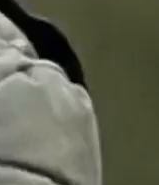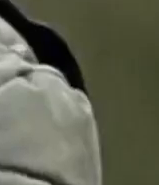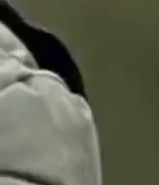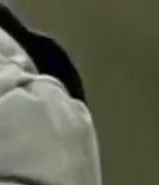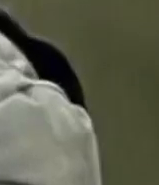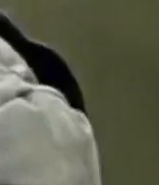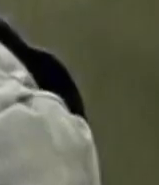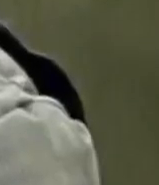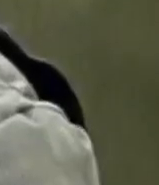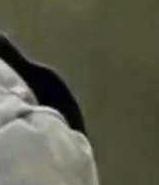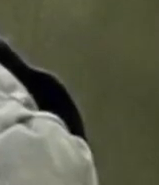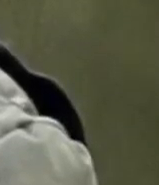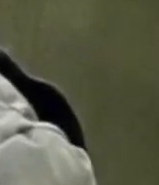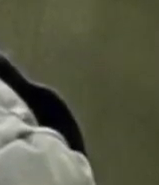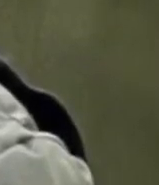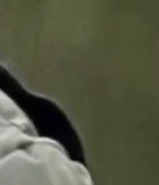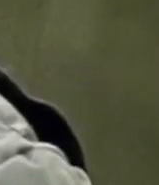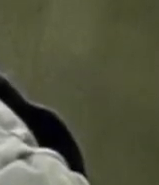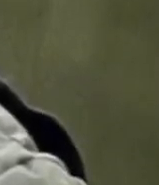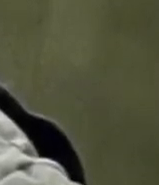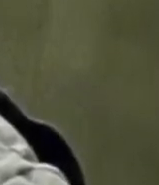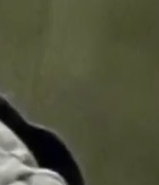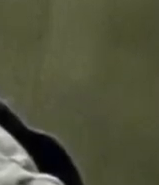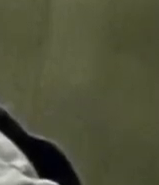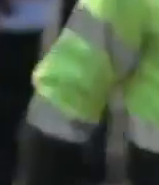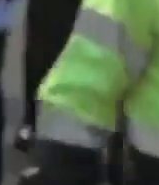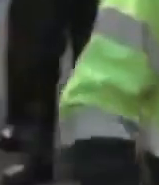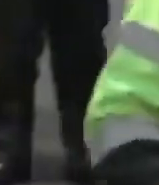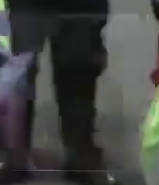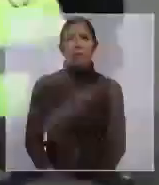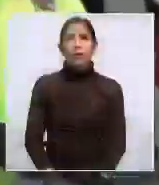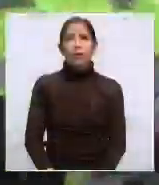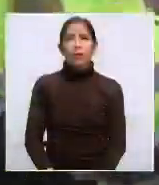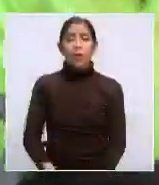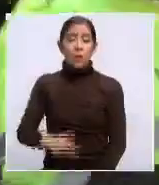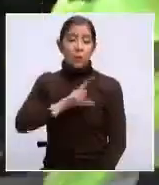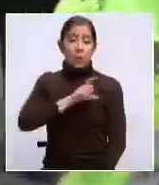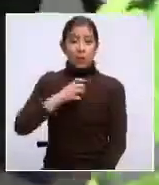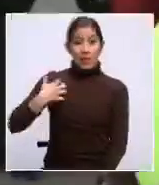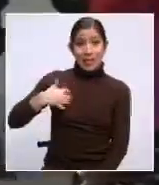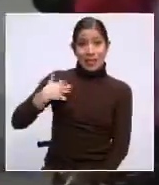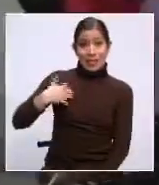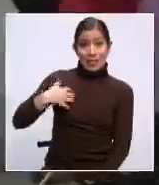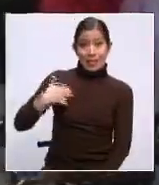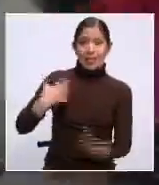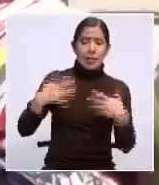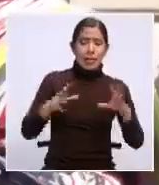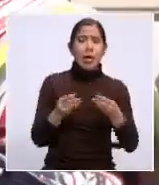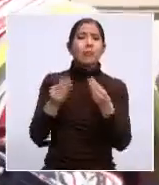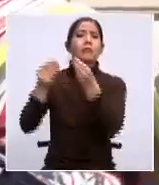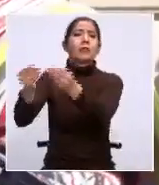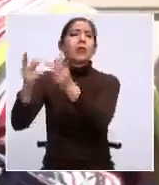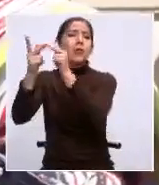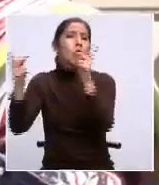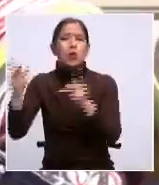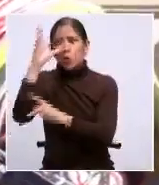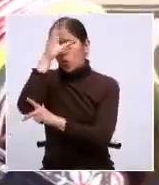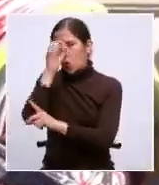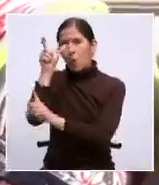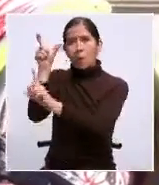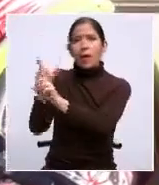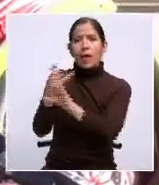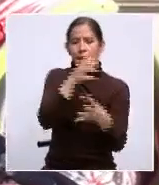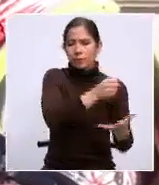Entrega de Oswil José Filco Montenegro, acusado de feminicidio en la ciudad de Potosí, a la policía boliviana. La extradición se está